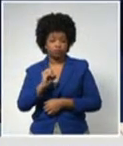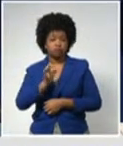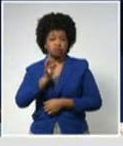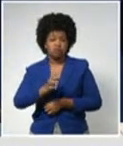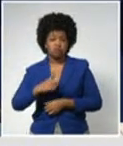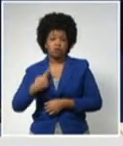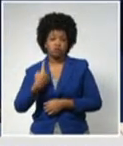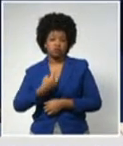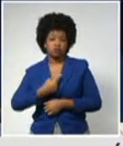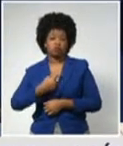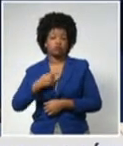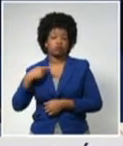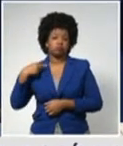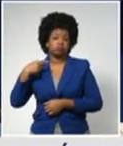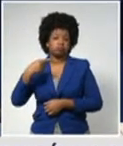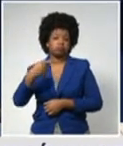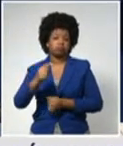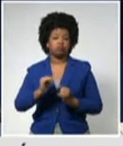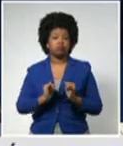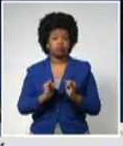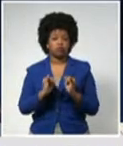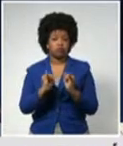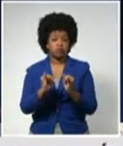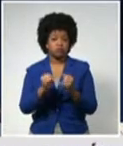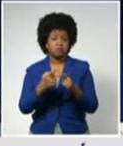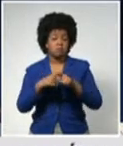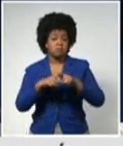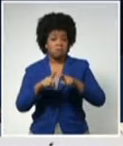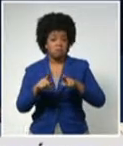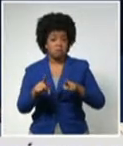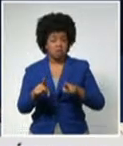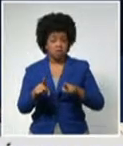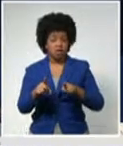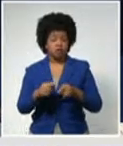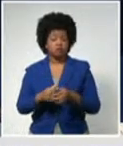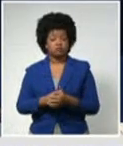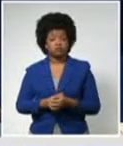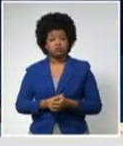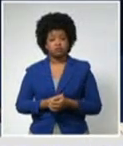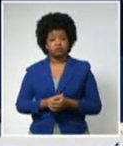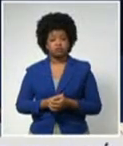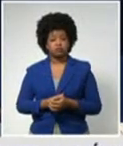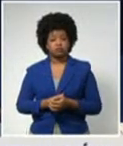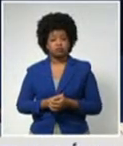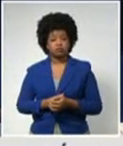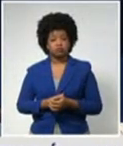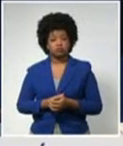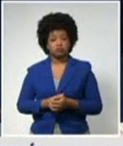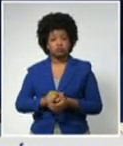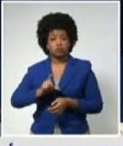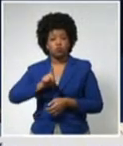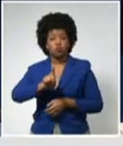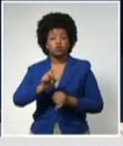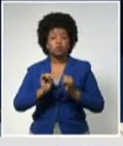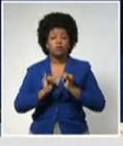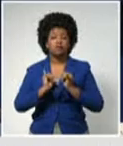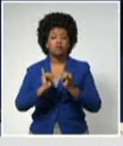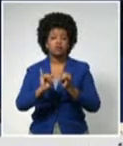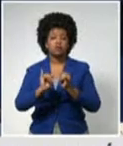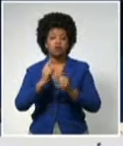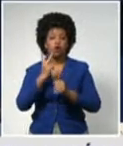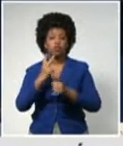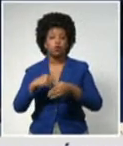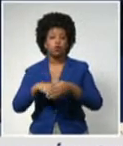informando todos estos días, pero que sin embargo ya en los dos últimos partes de los dos días anteriores y